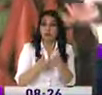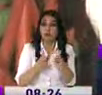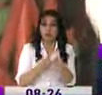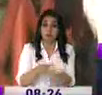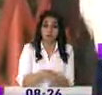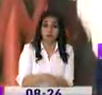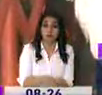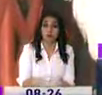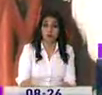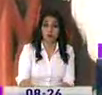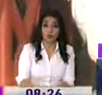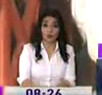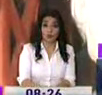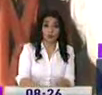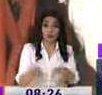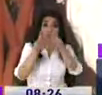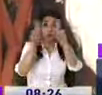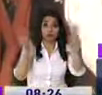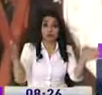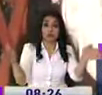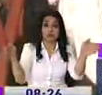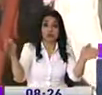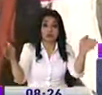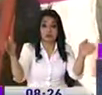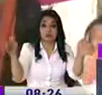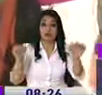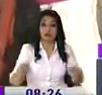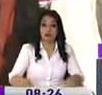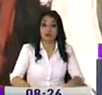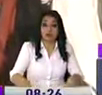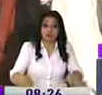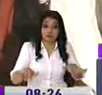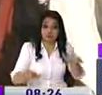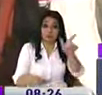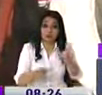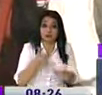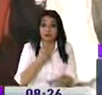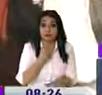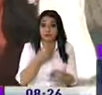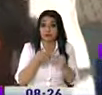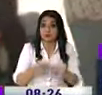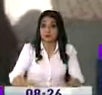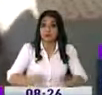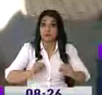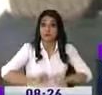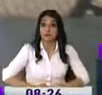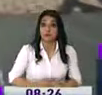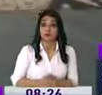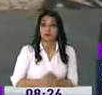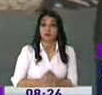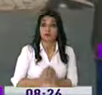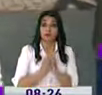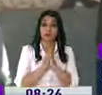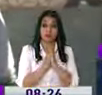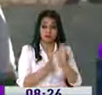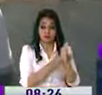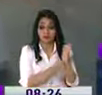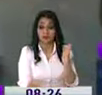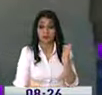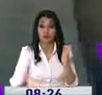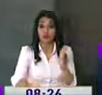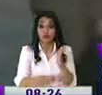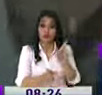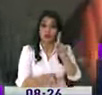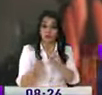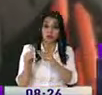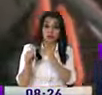el puente no está muy alto y también podría afectar a todos los transeúntes. La colocación de un muro de contención es necesario. Ustedes ven que hay varias viviendas,